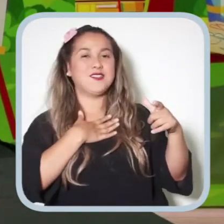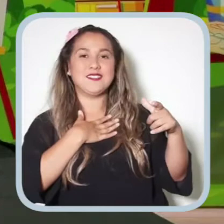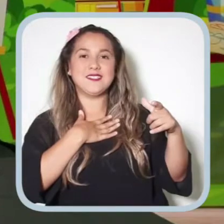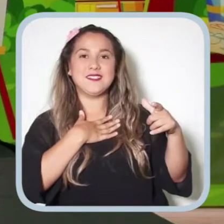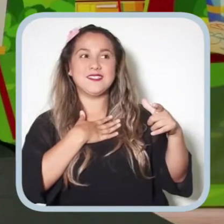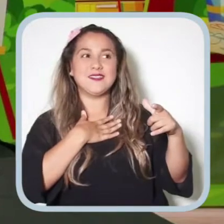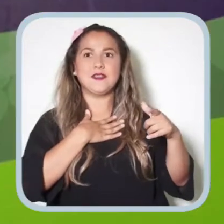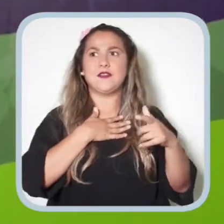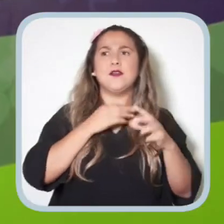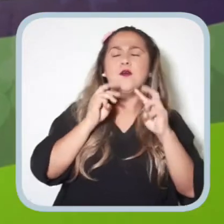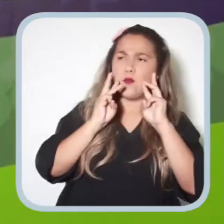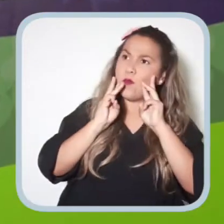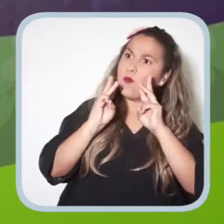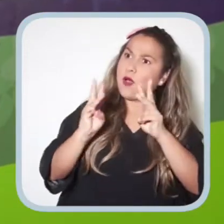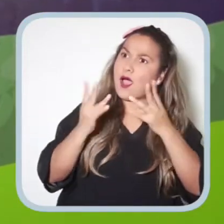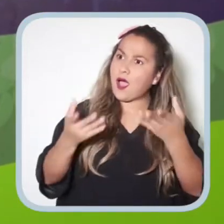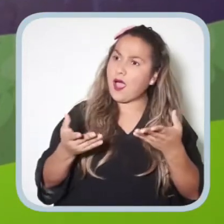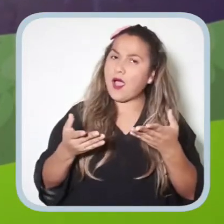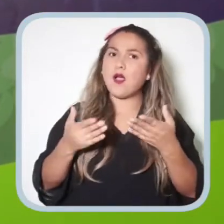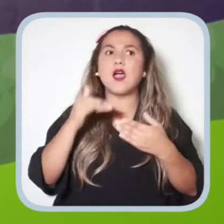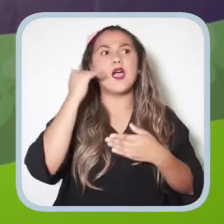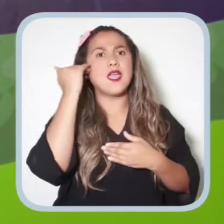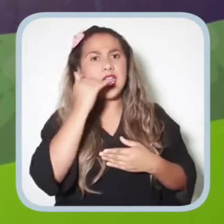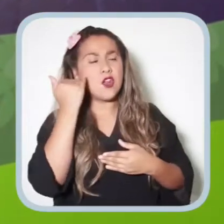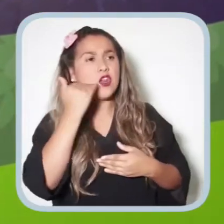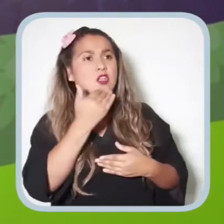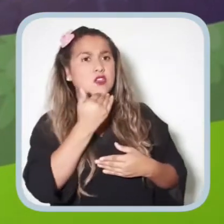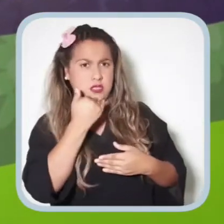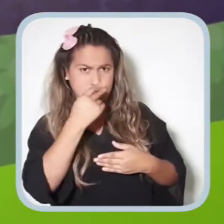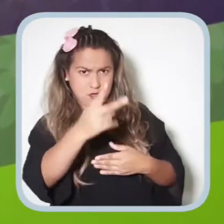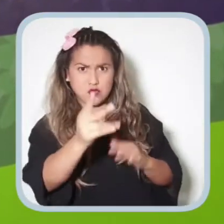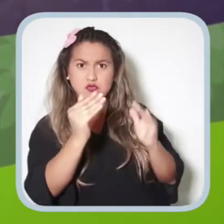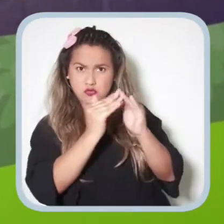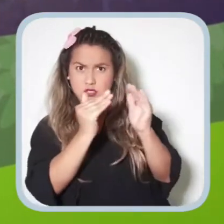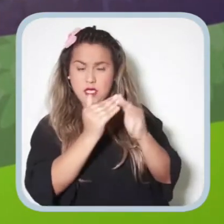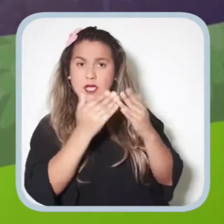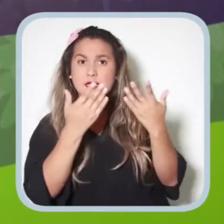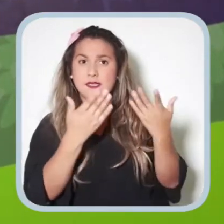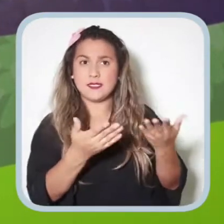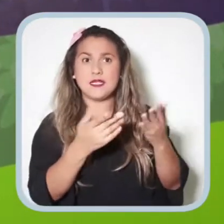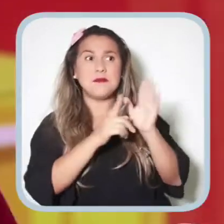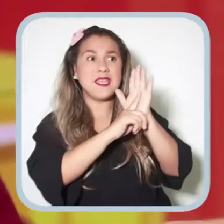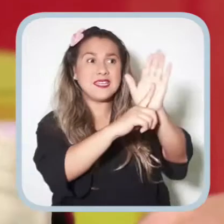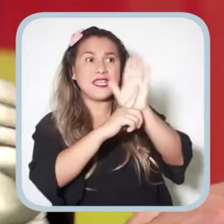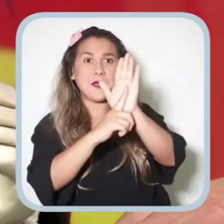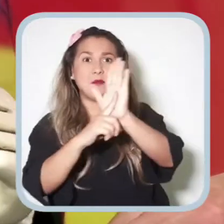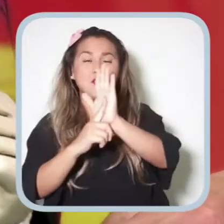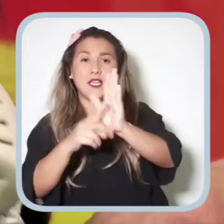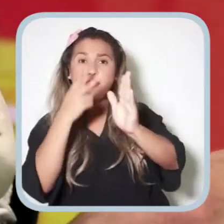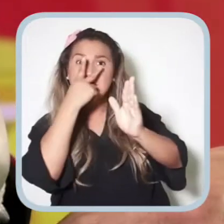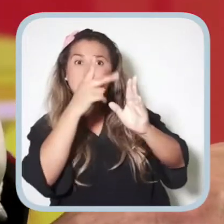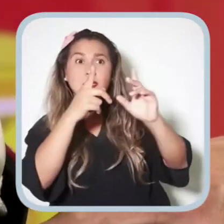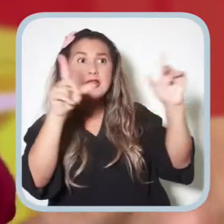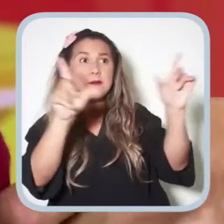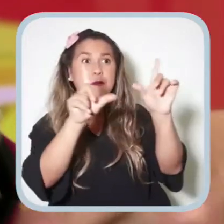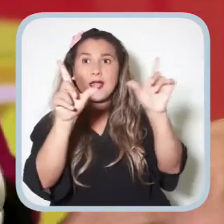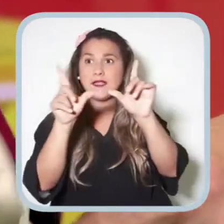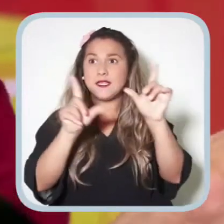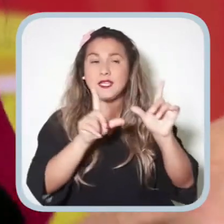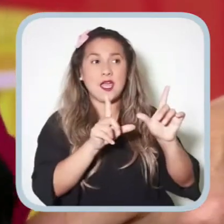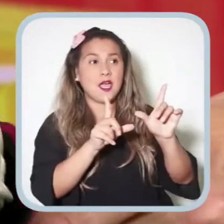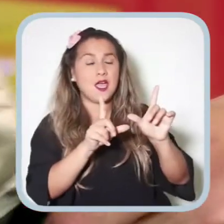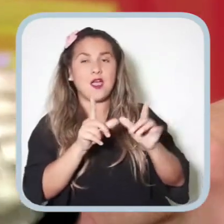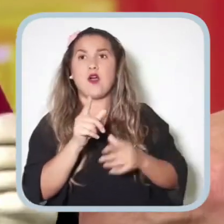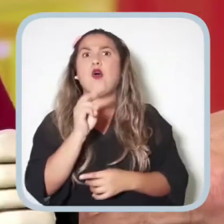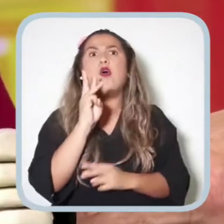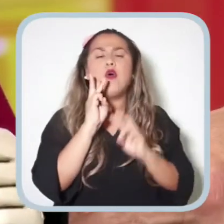¡Guau! Y los niños y las niñas en sus casas lo están mostrando para usted. ¡Guau! En las casas